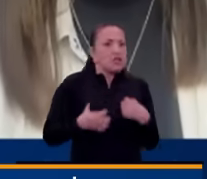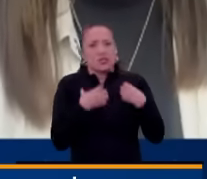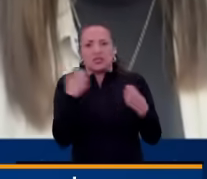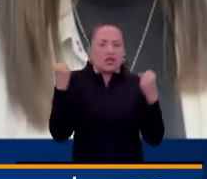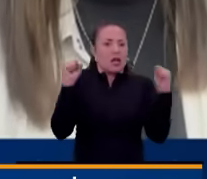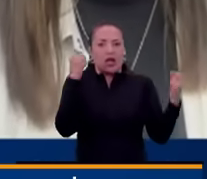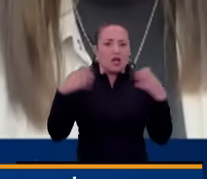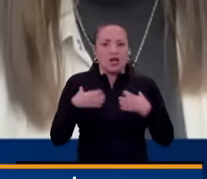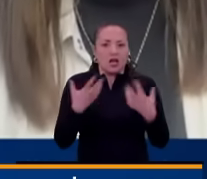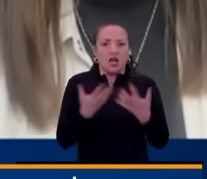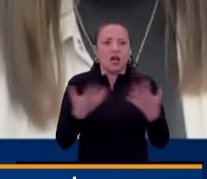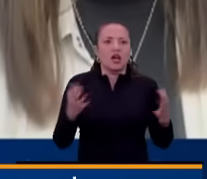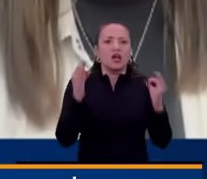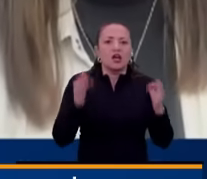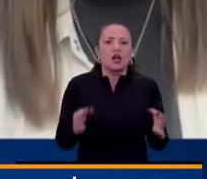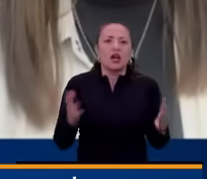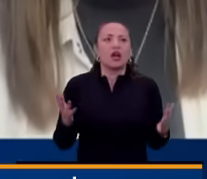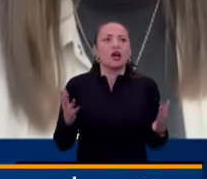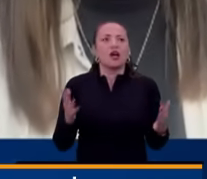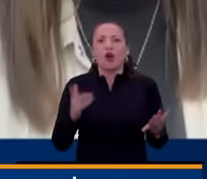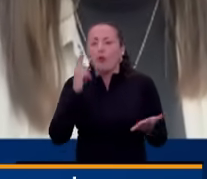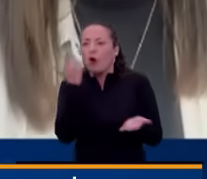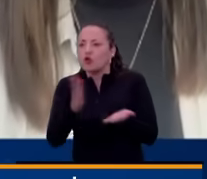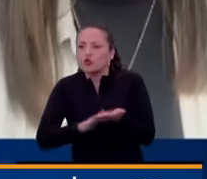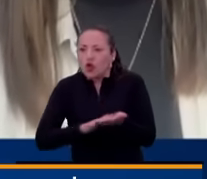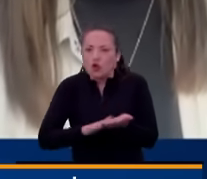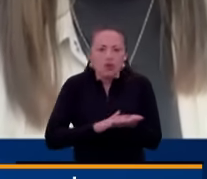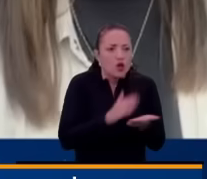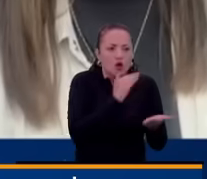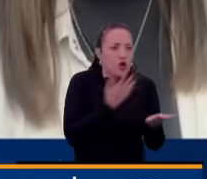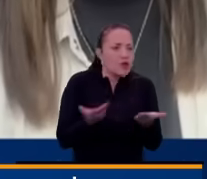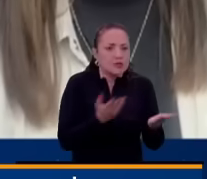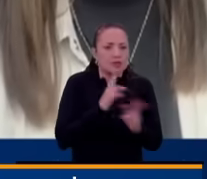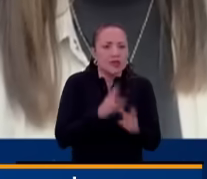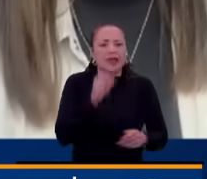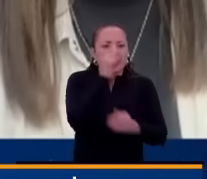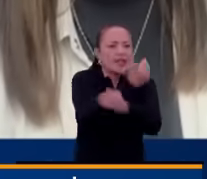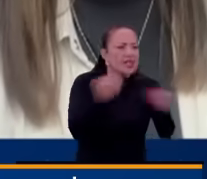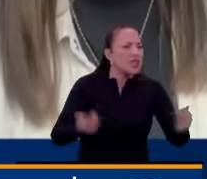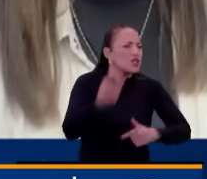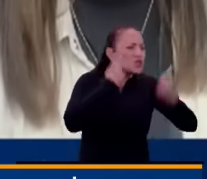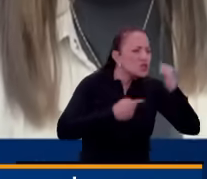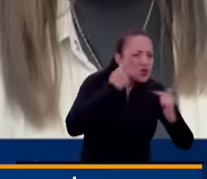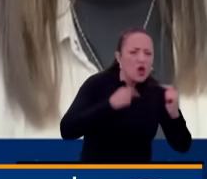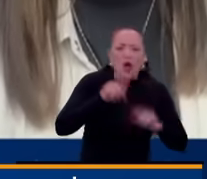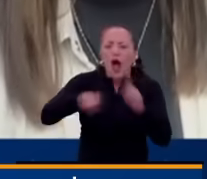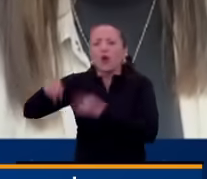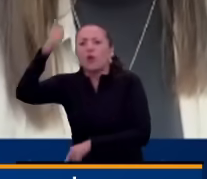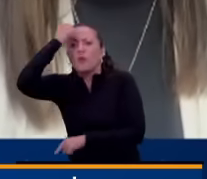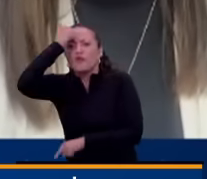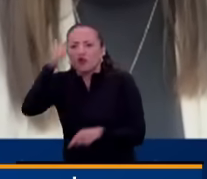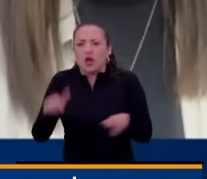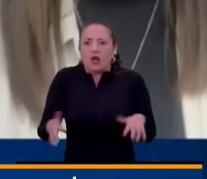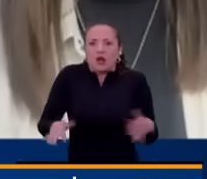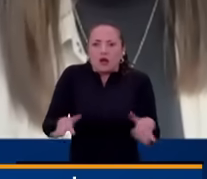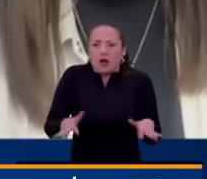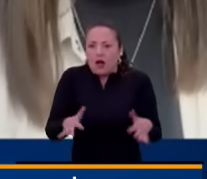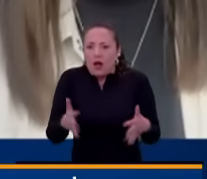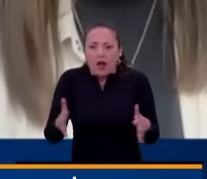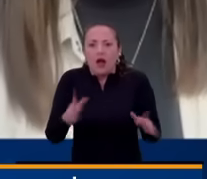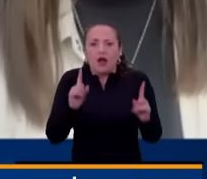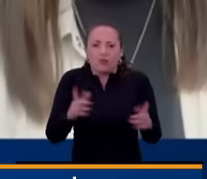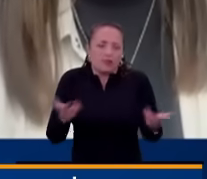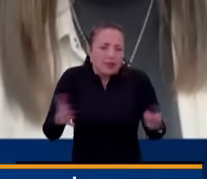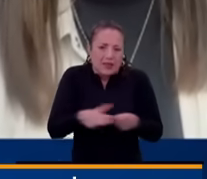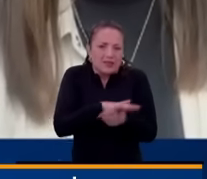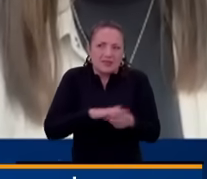encuentra como la solución en el momento. Los niños lloraban, los profes, algunos que son nerviosos también, porque pues, son